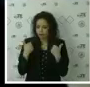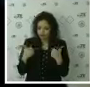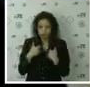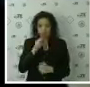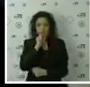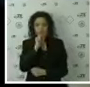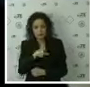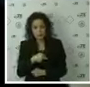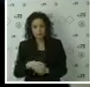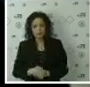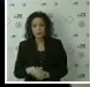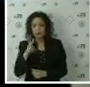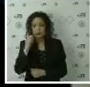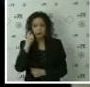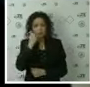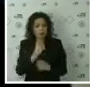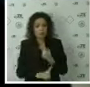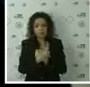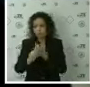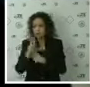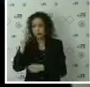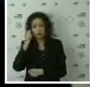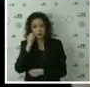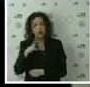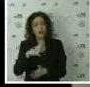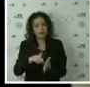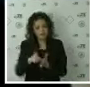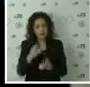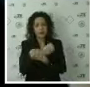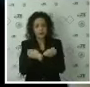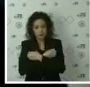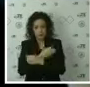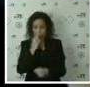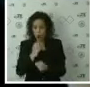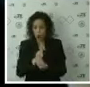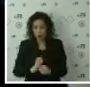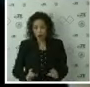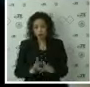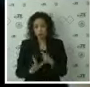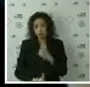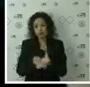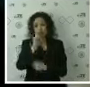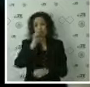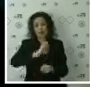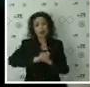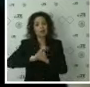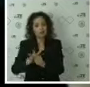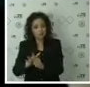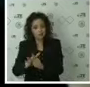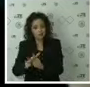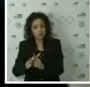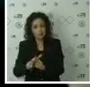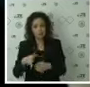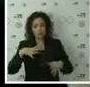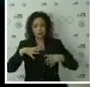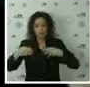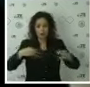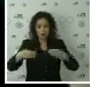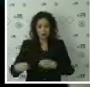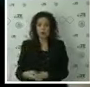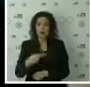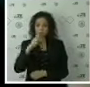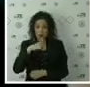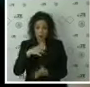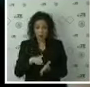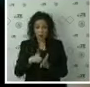cualquier circunstancia. Por ejemplo, la que hoy enfrentamos de una pandemia por COVID-19. Entre esos derechos está el derecho a la